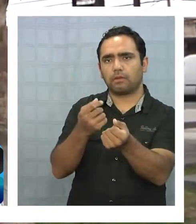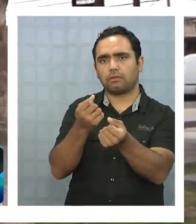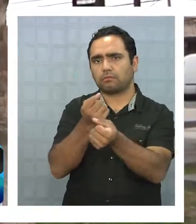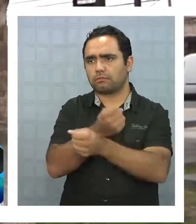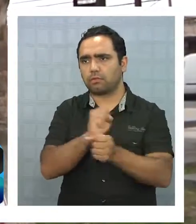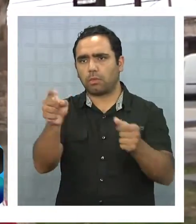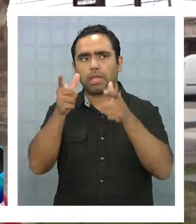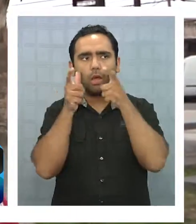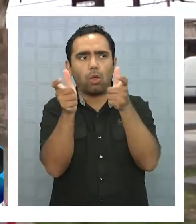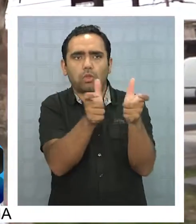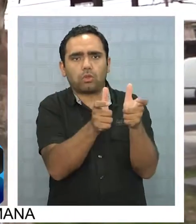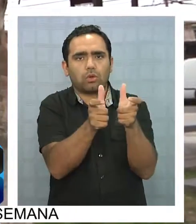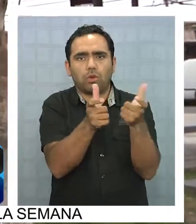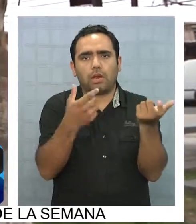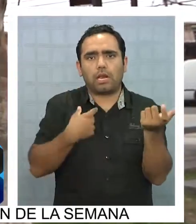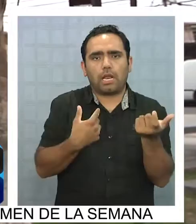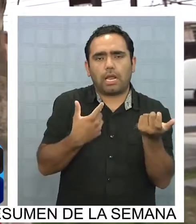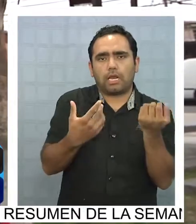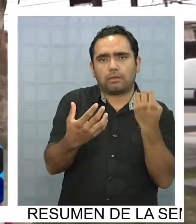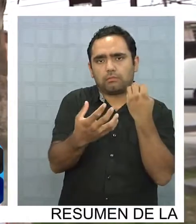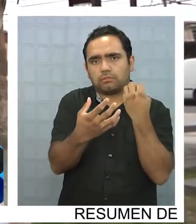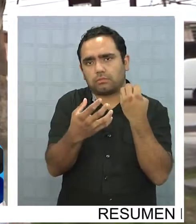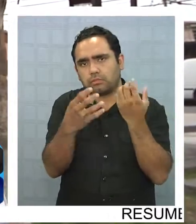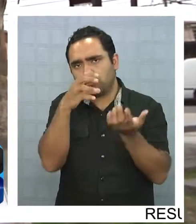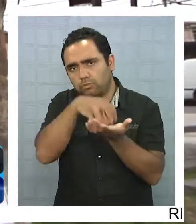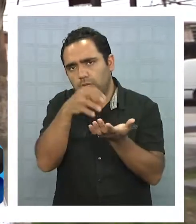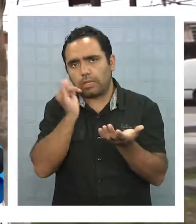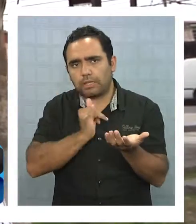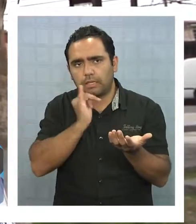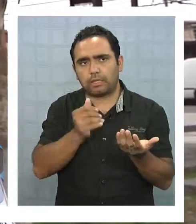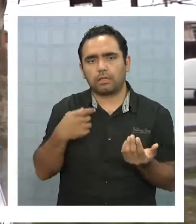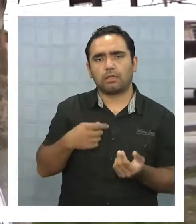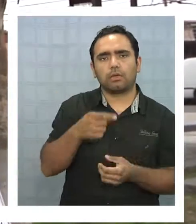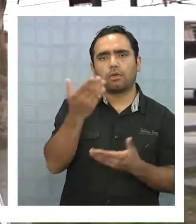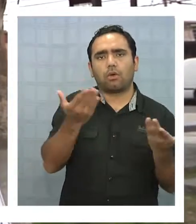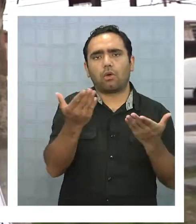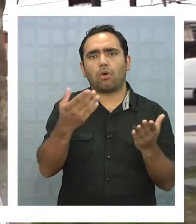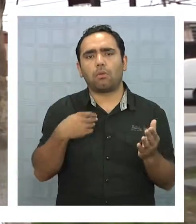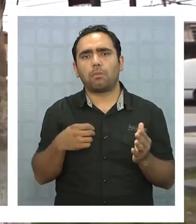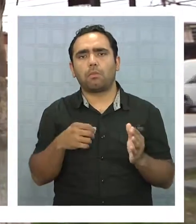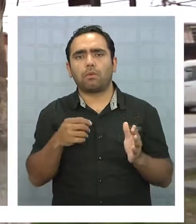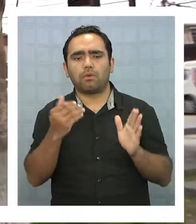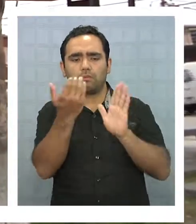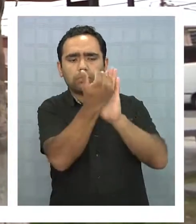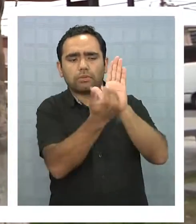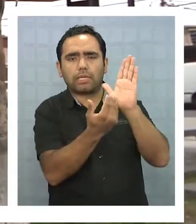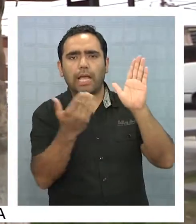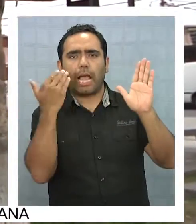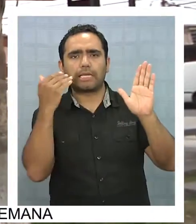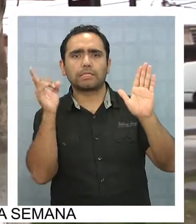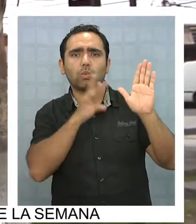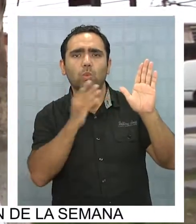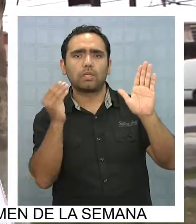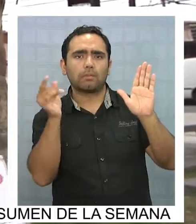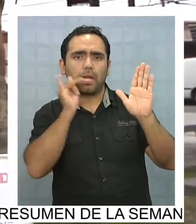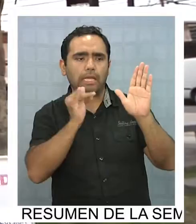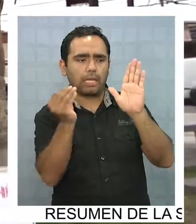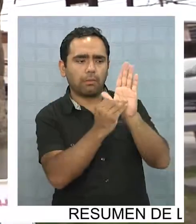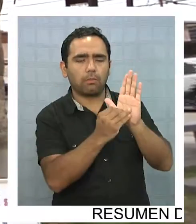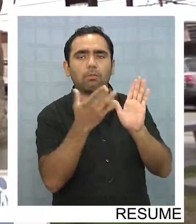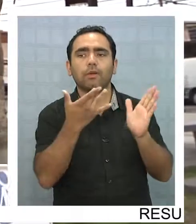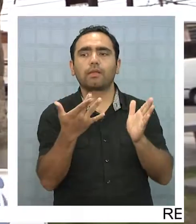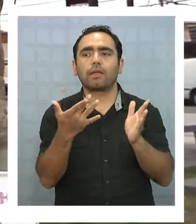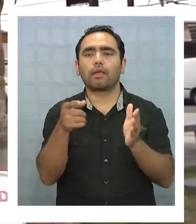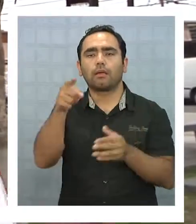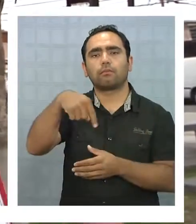ciudad como Iquique. Somos la tercera comuna más rica de Chile y lamentablemente somos la antepenúltima en cómo se invierten esos recursos. Y es precisamente por la malversación, por